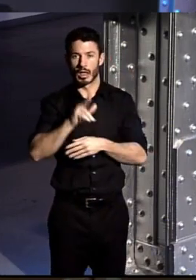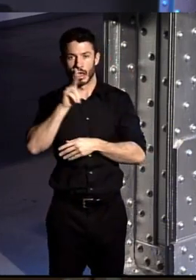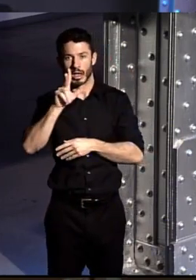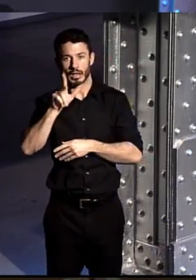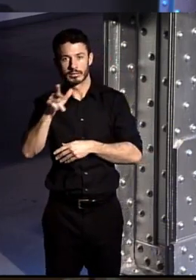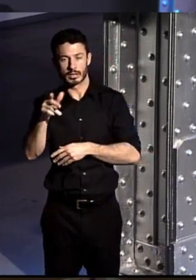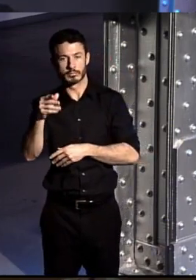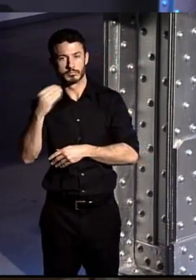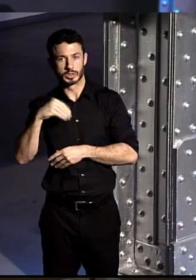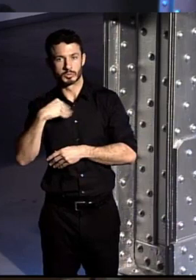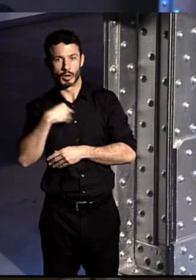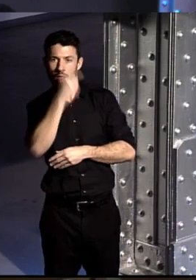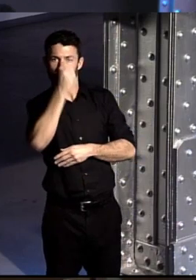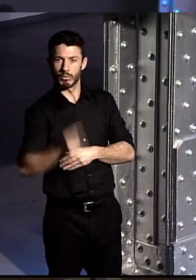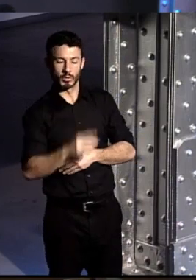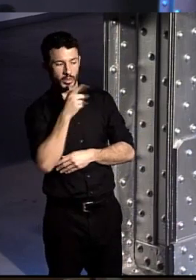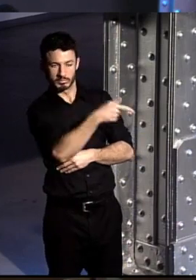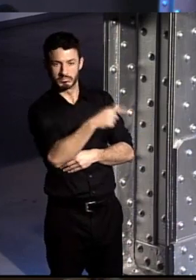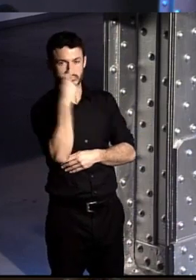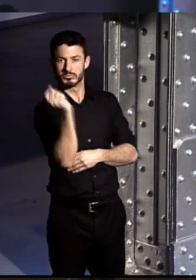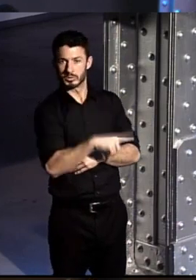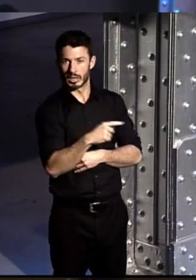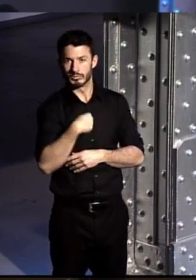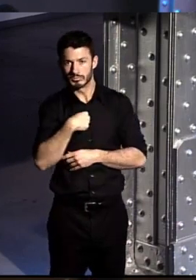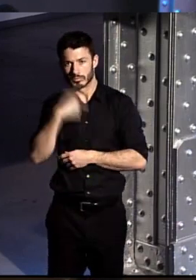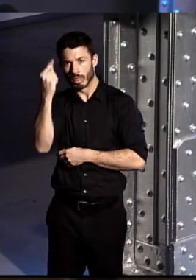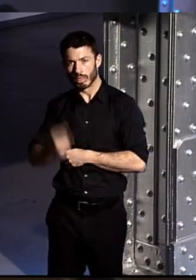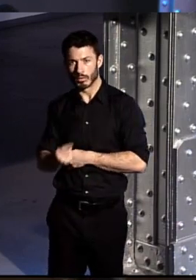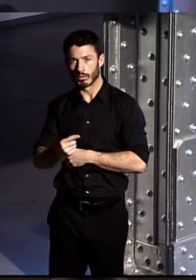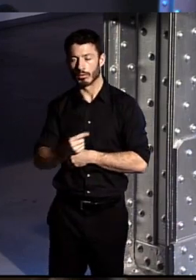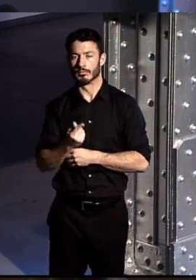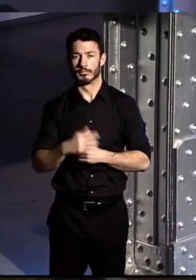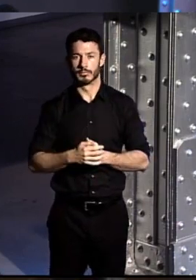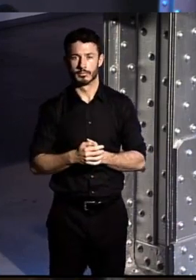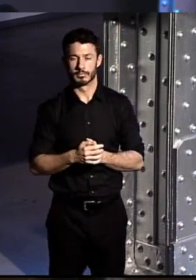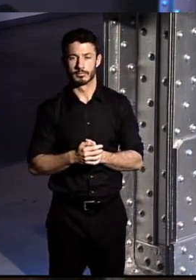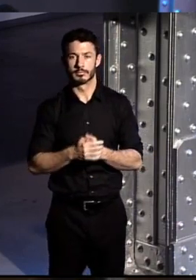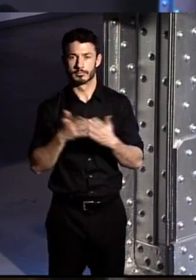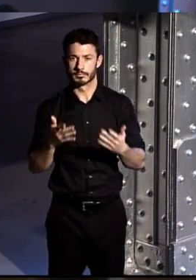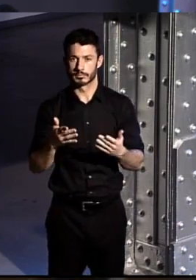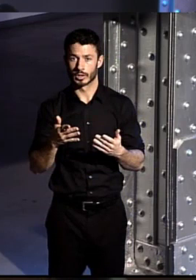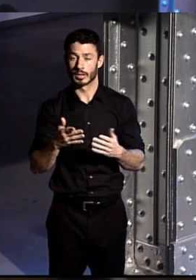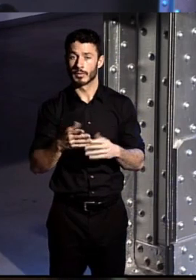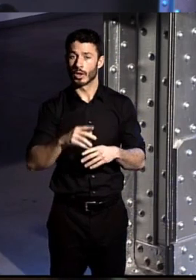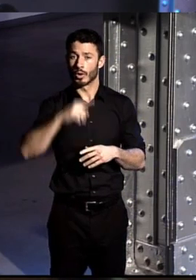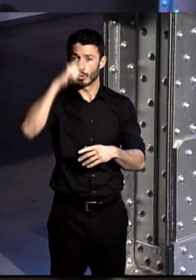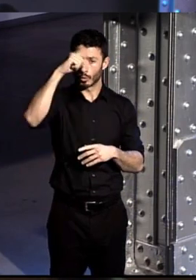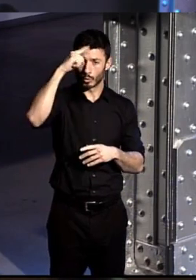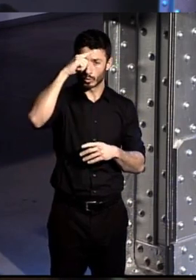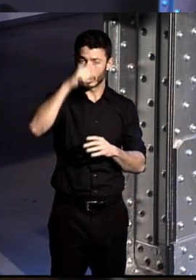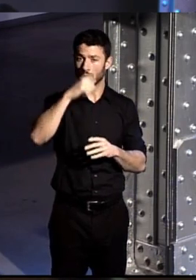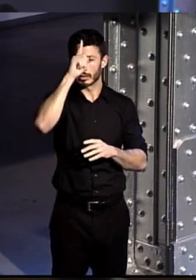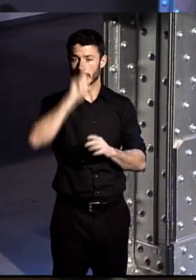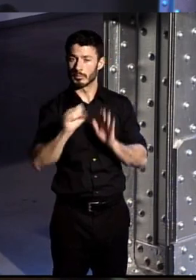los dibujos, o sea, como que no le valen el trabajo que le están haciendo los ilustradores y él se pone a hacer los dibujos. Y es que la cultura iconográfica que tenemos ahora en el